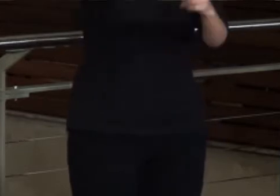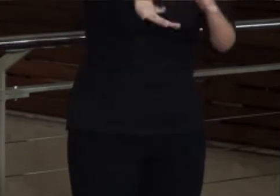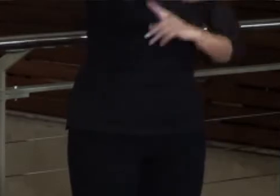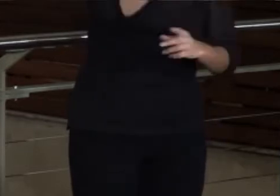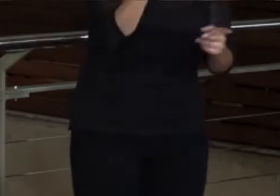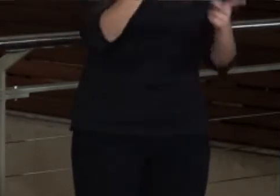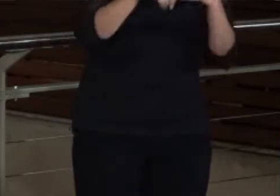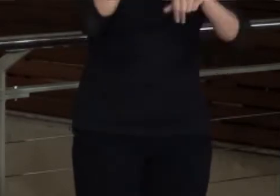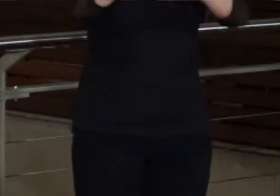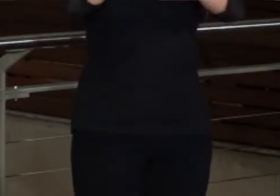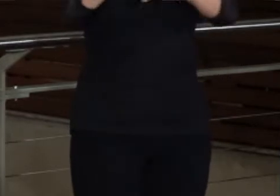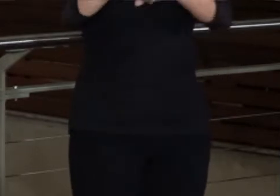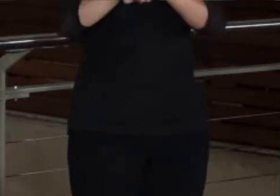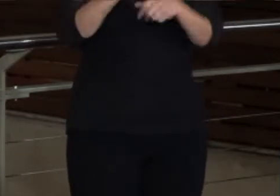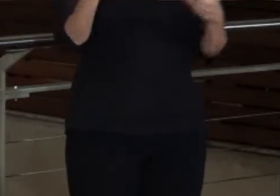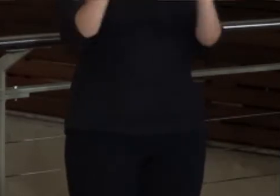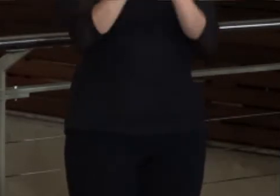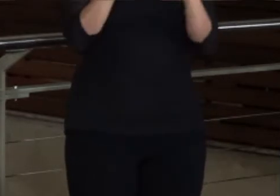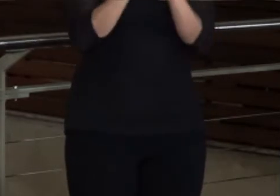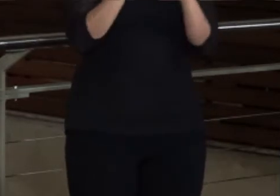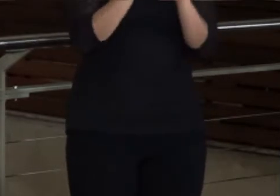es algo muy contagioso